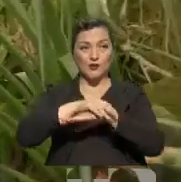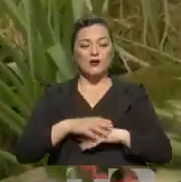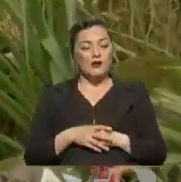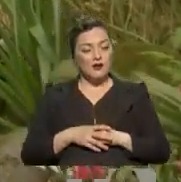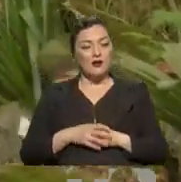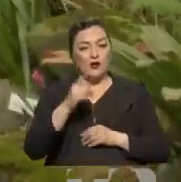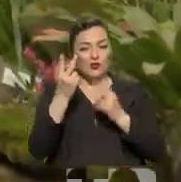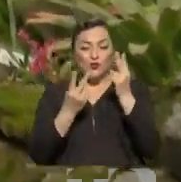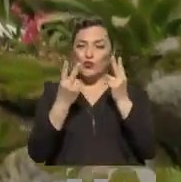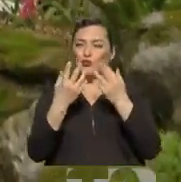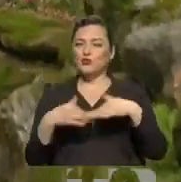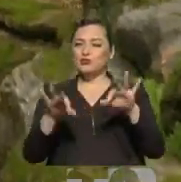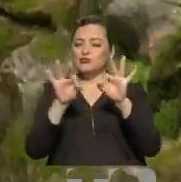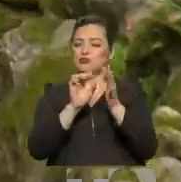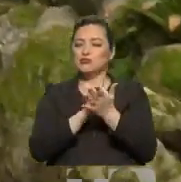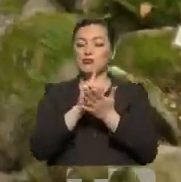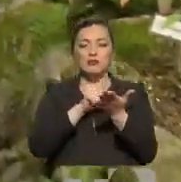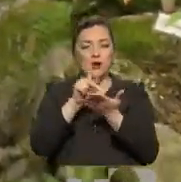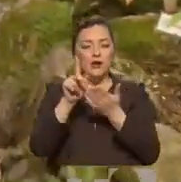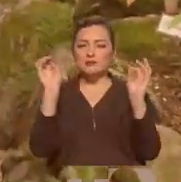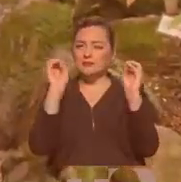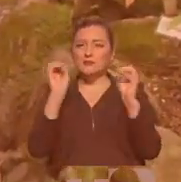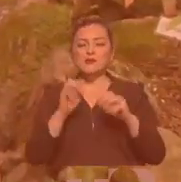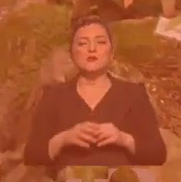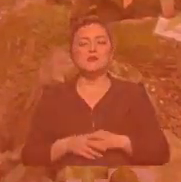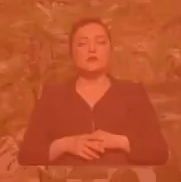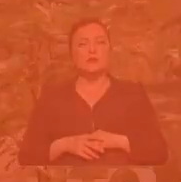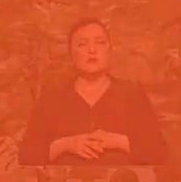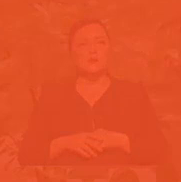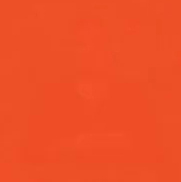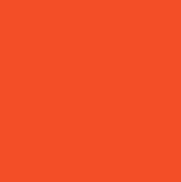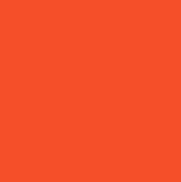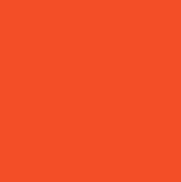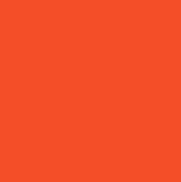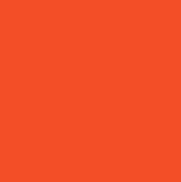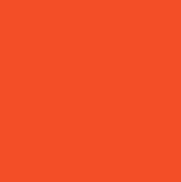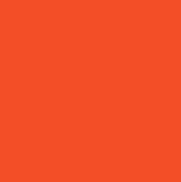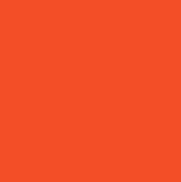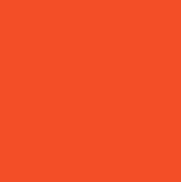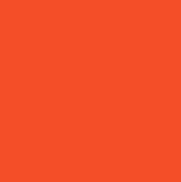Recuerde que su visita esta semana no tiene costo. Fernanda Ceballos, 24 horas.